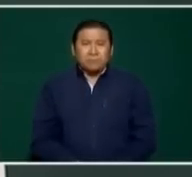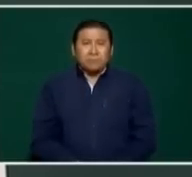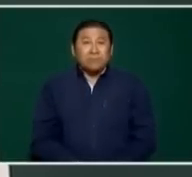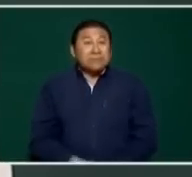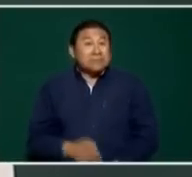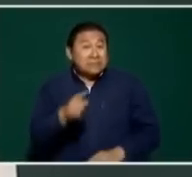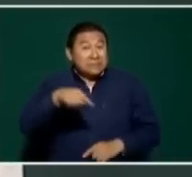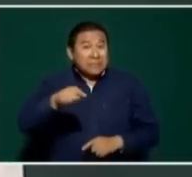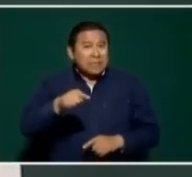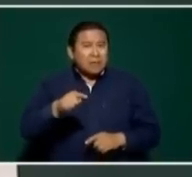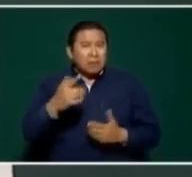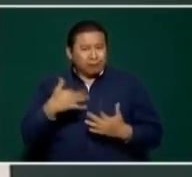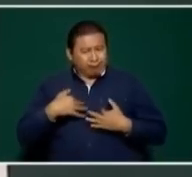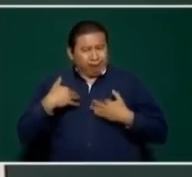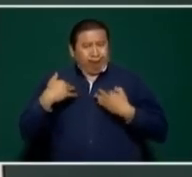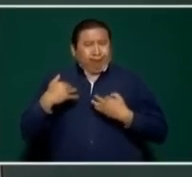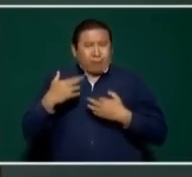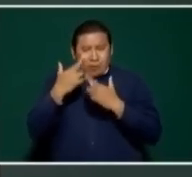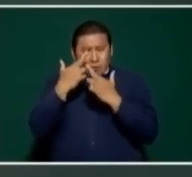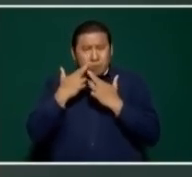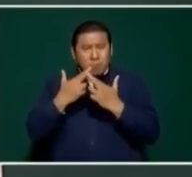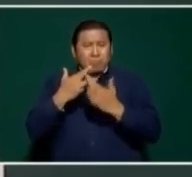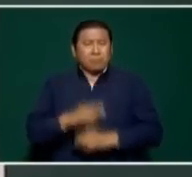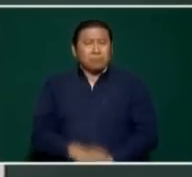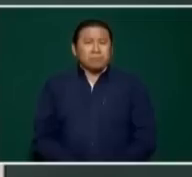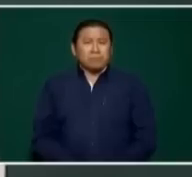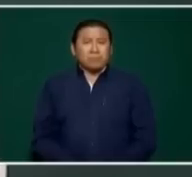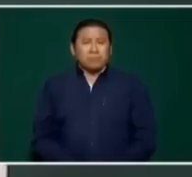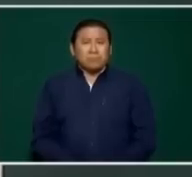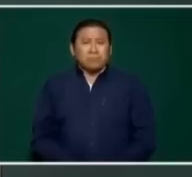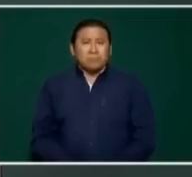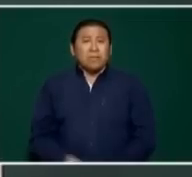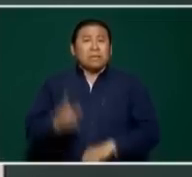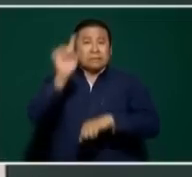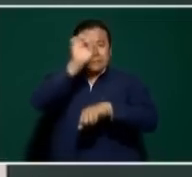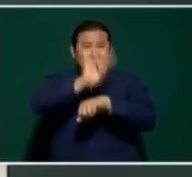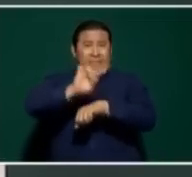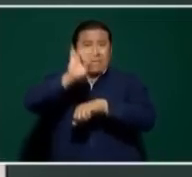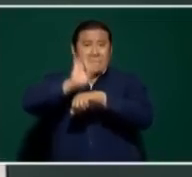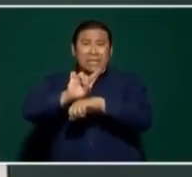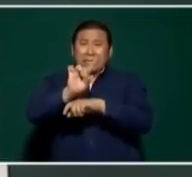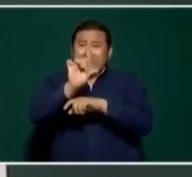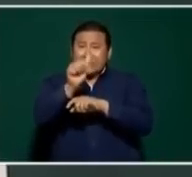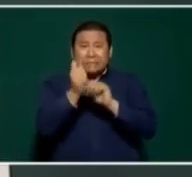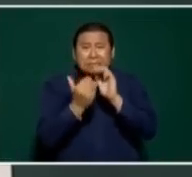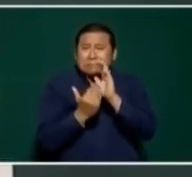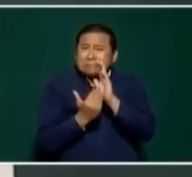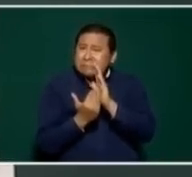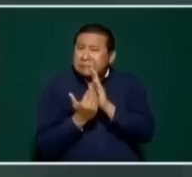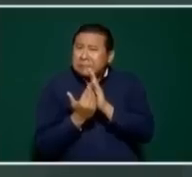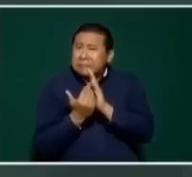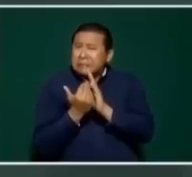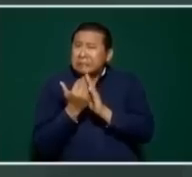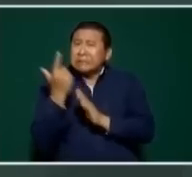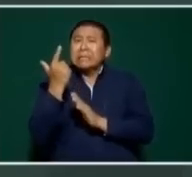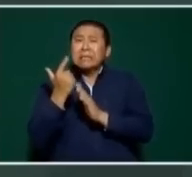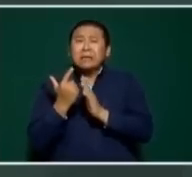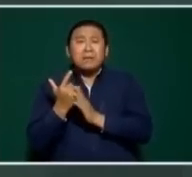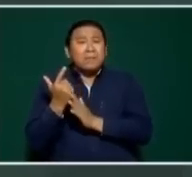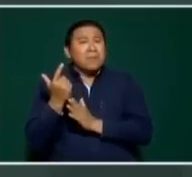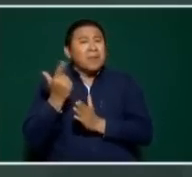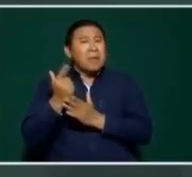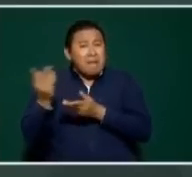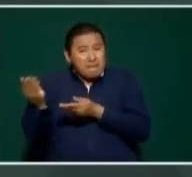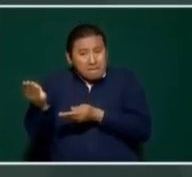Por eso no delego, por eso todos los días de 6 a 7 de la mañana recibo